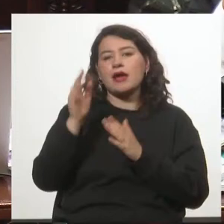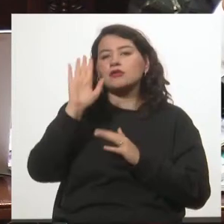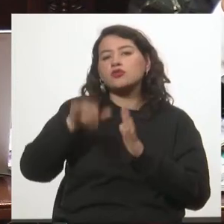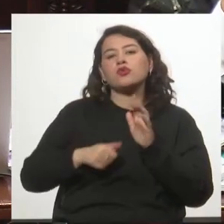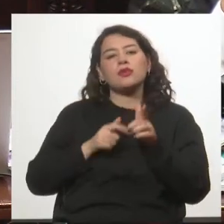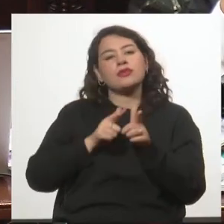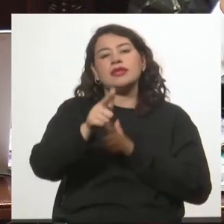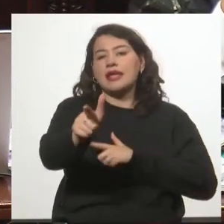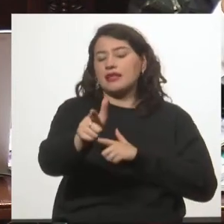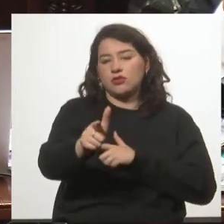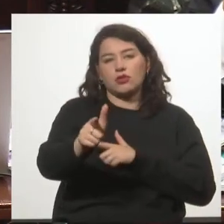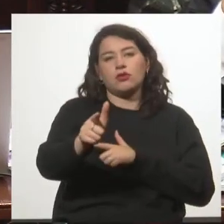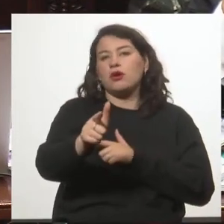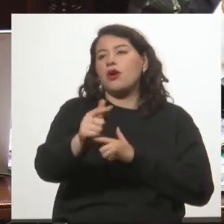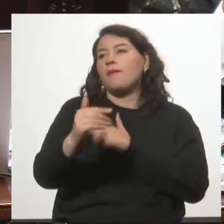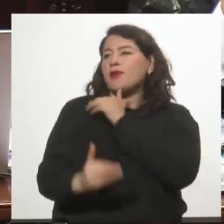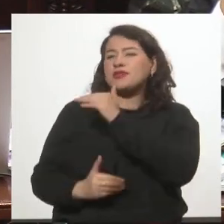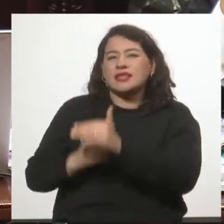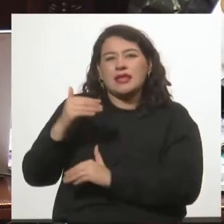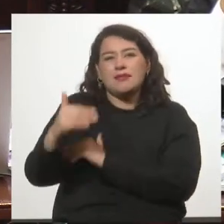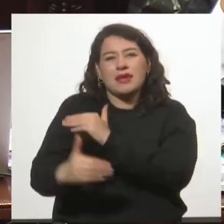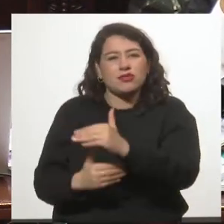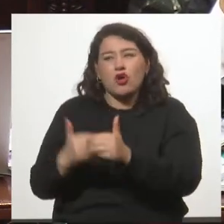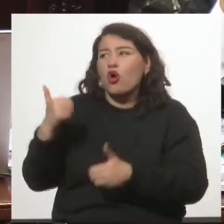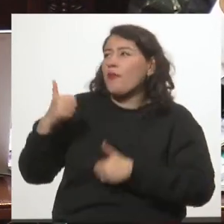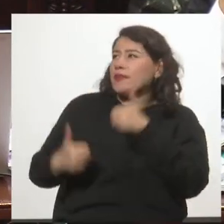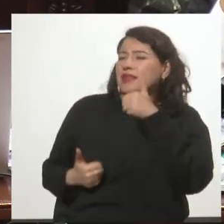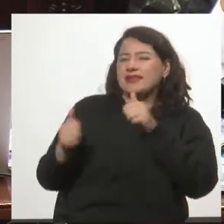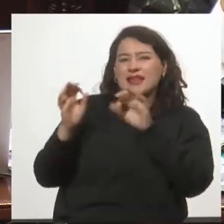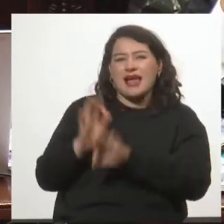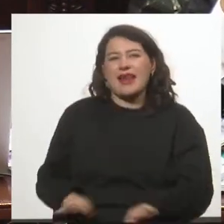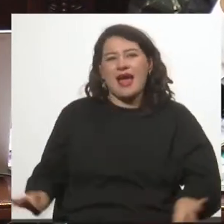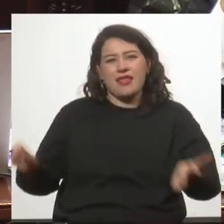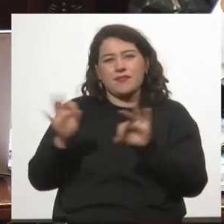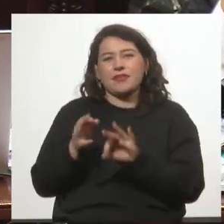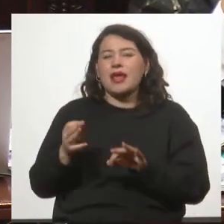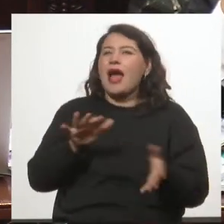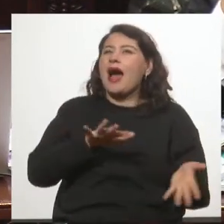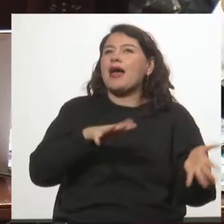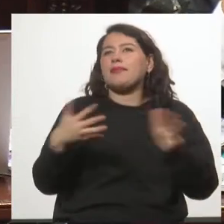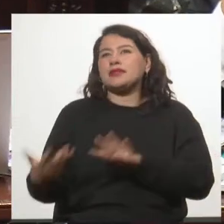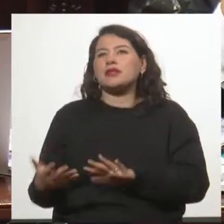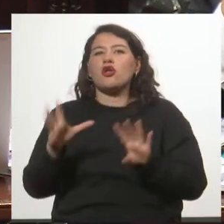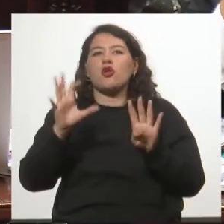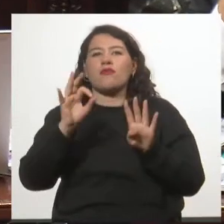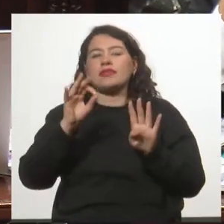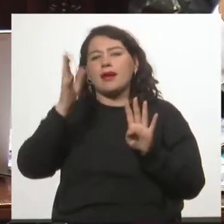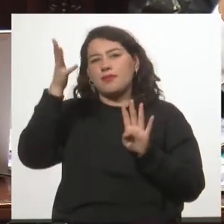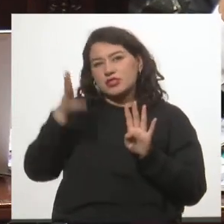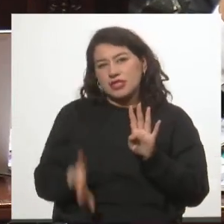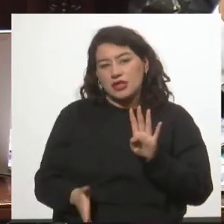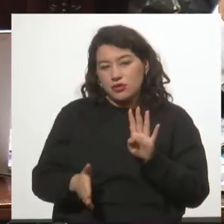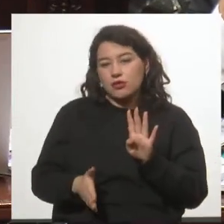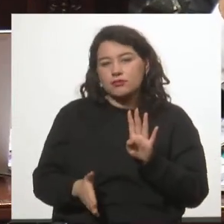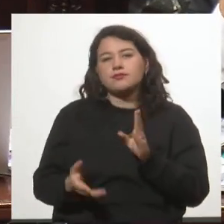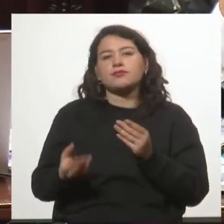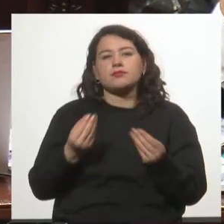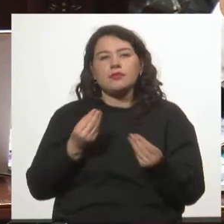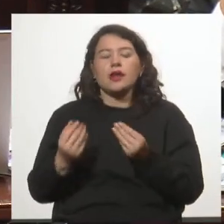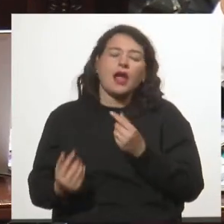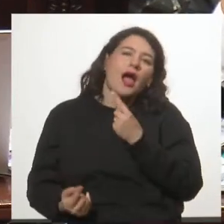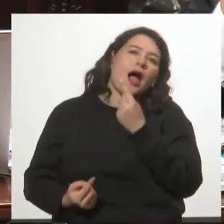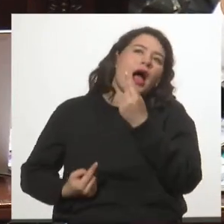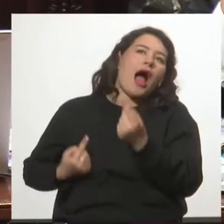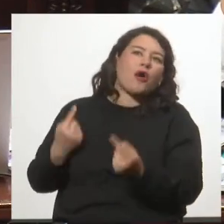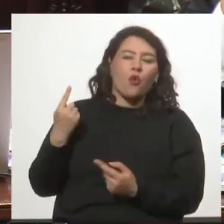directa y sin ningún procedimiento competitivo y aproximadamente el 90% restante se hizo con algún